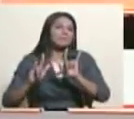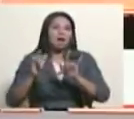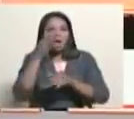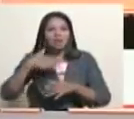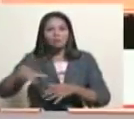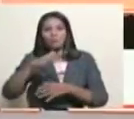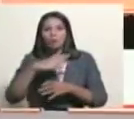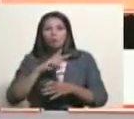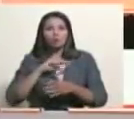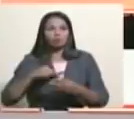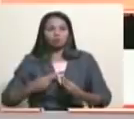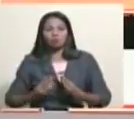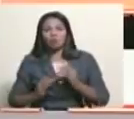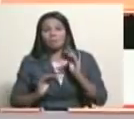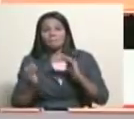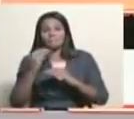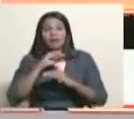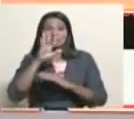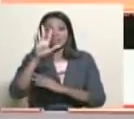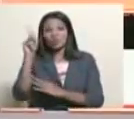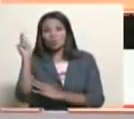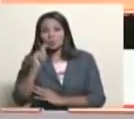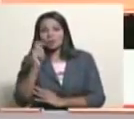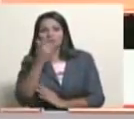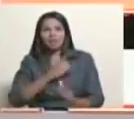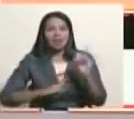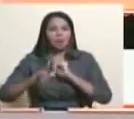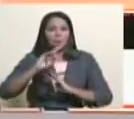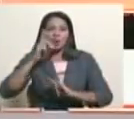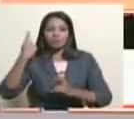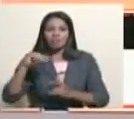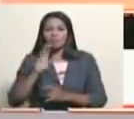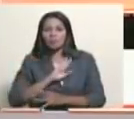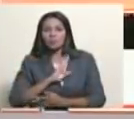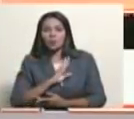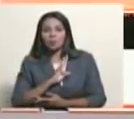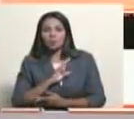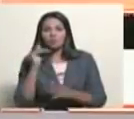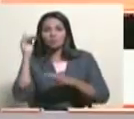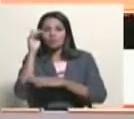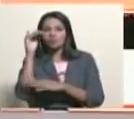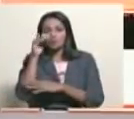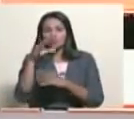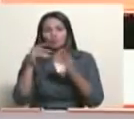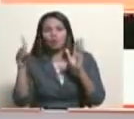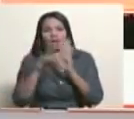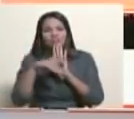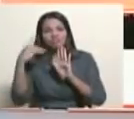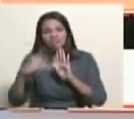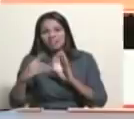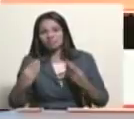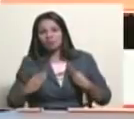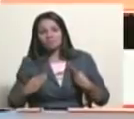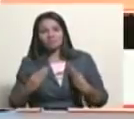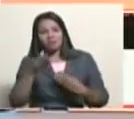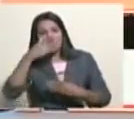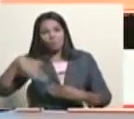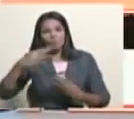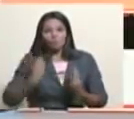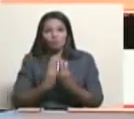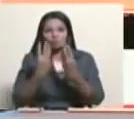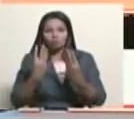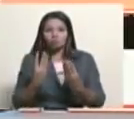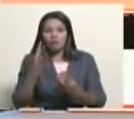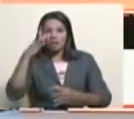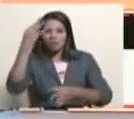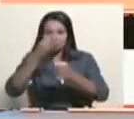se ha acrecentado en estos 5 meses, es el amor que tenemos por el futuro y el derecho a la vida de nuestro pueblo. Es la